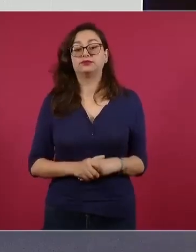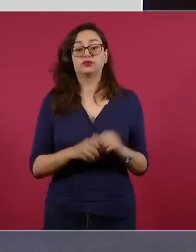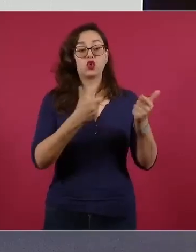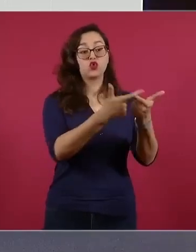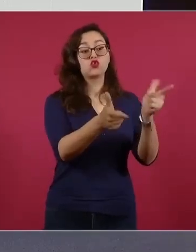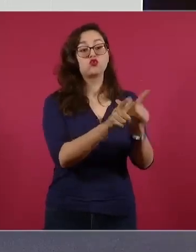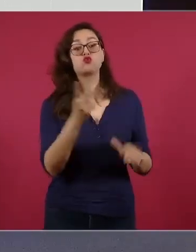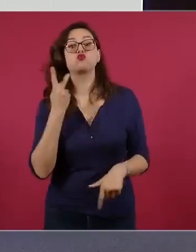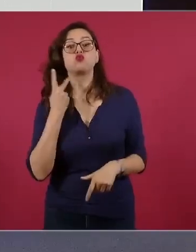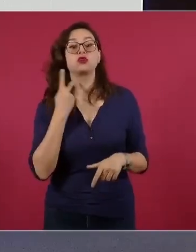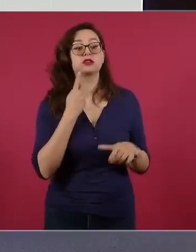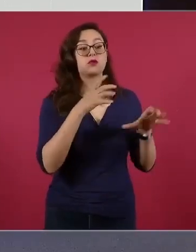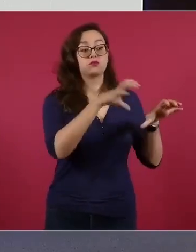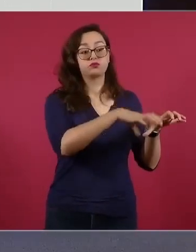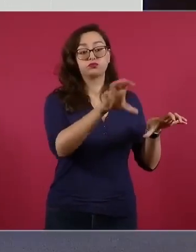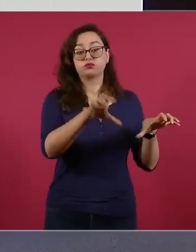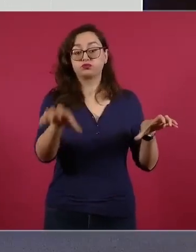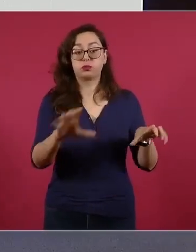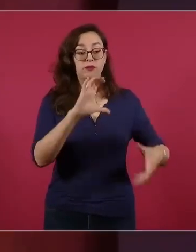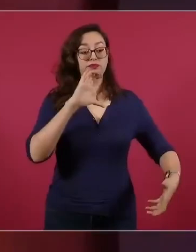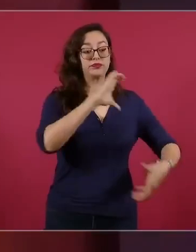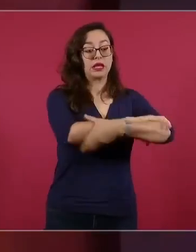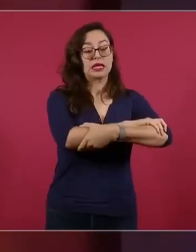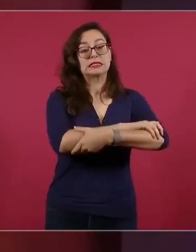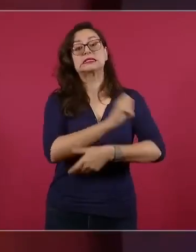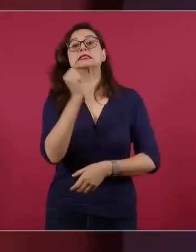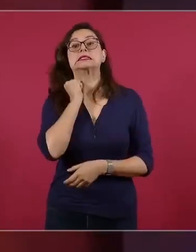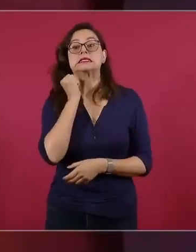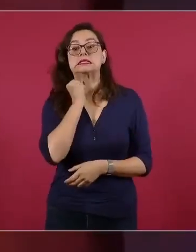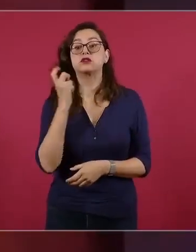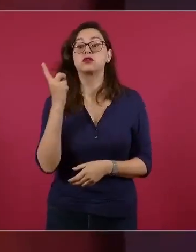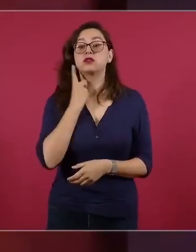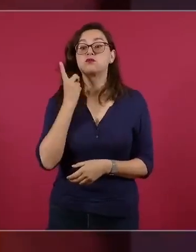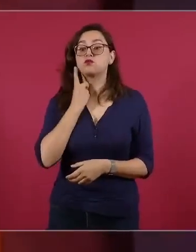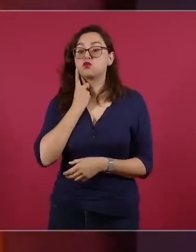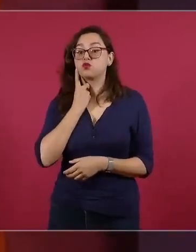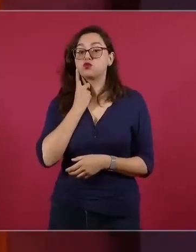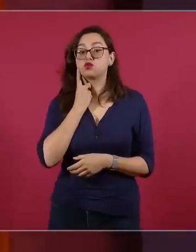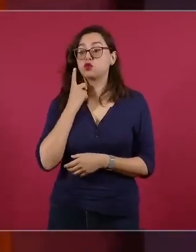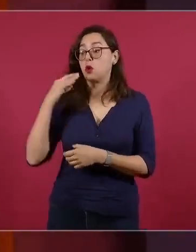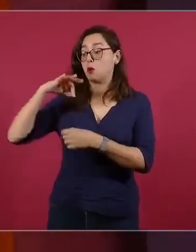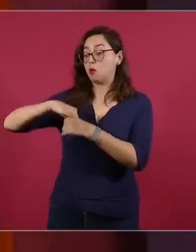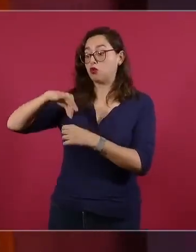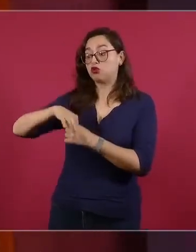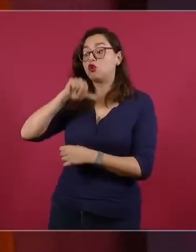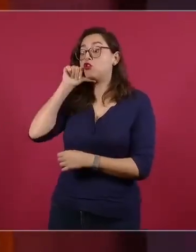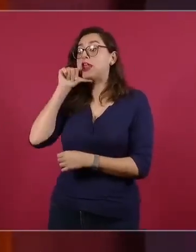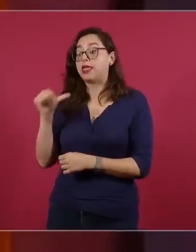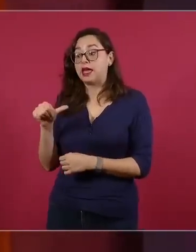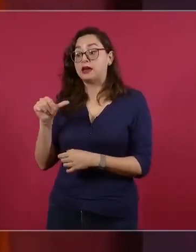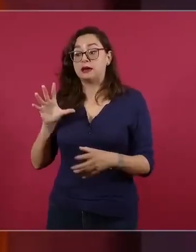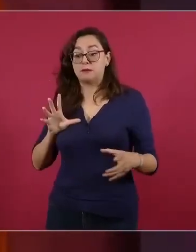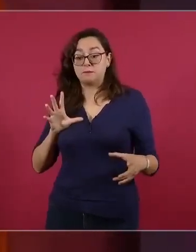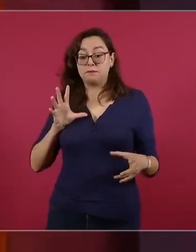le serán asignados el número de senadores y diputados por el principio de representación proporcional